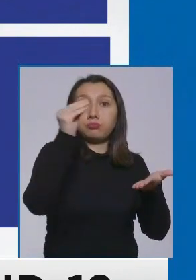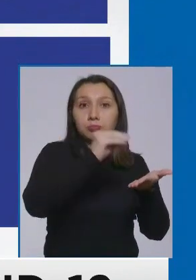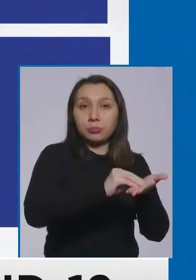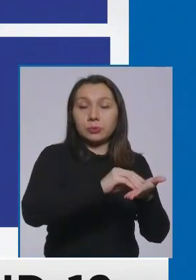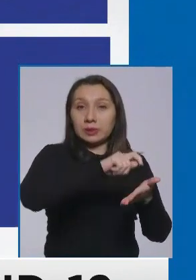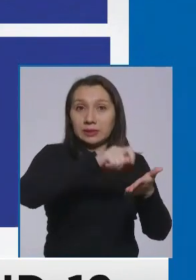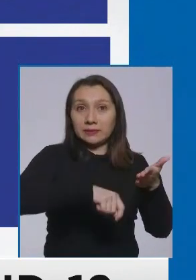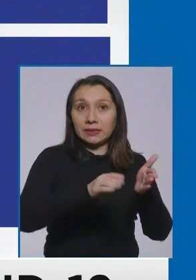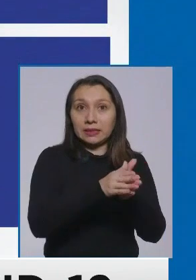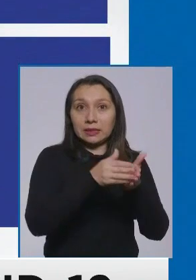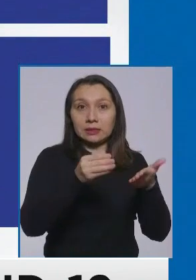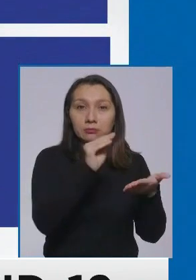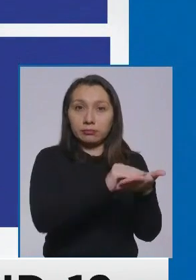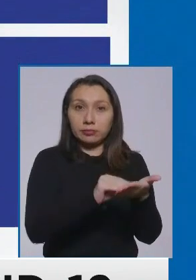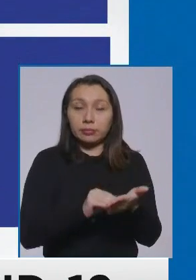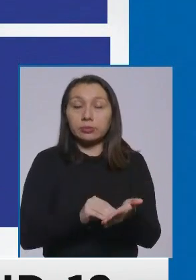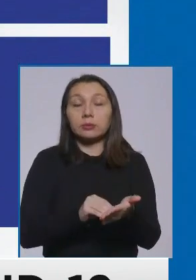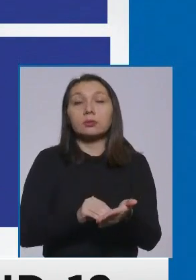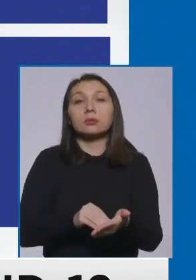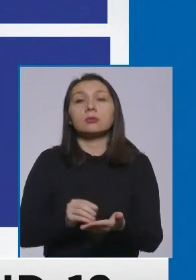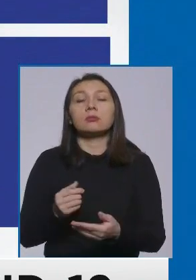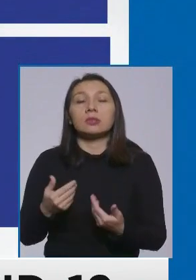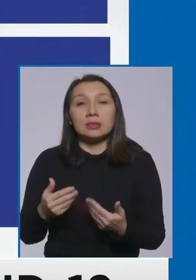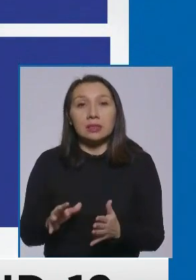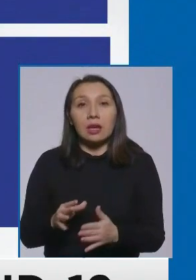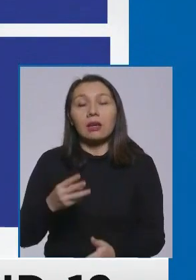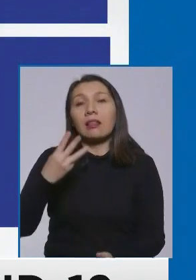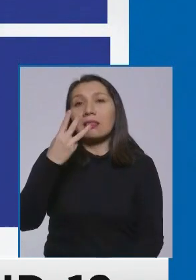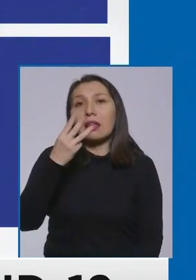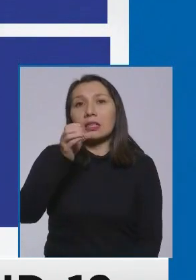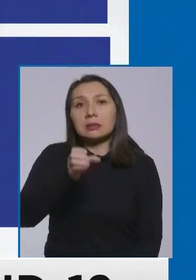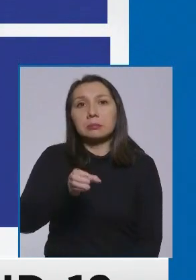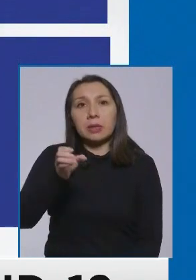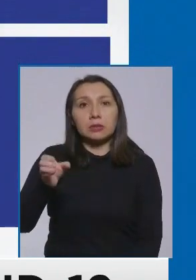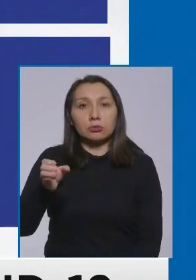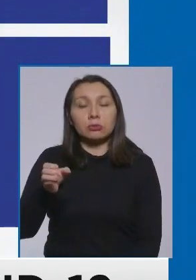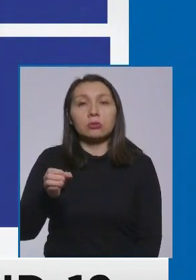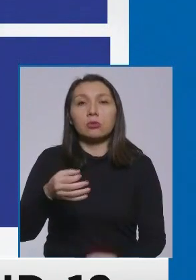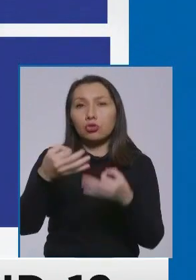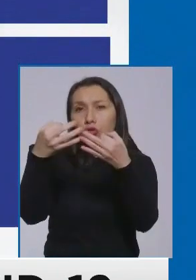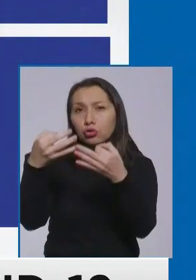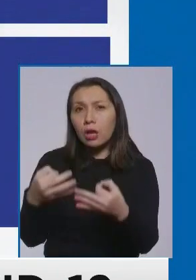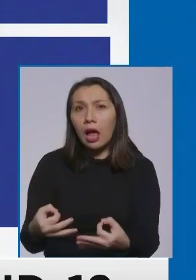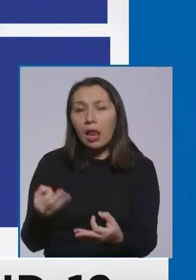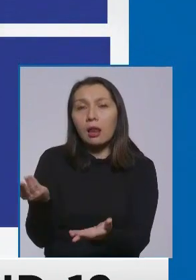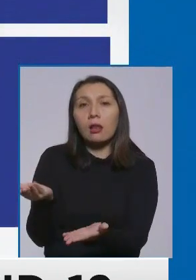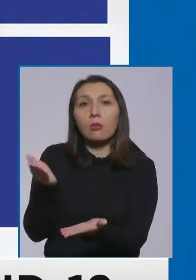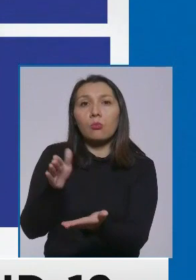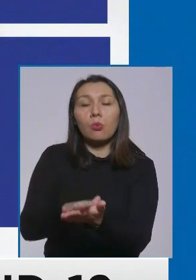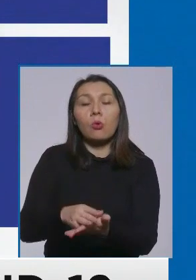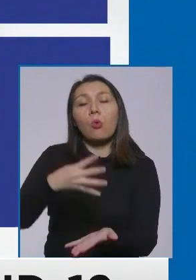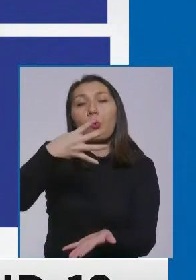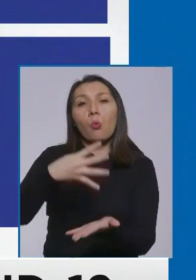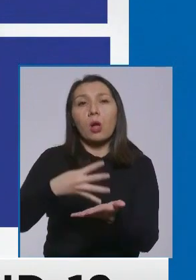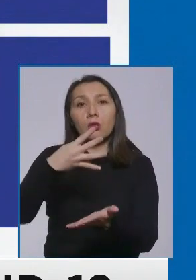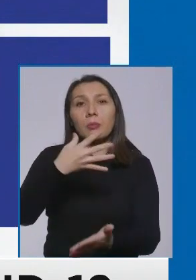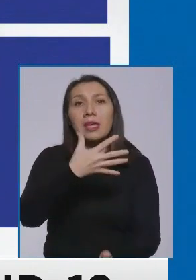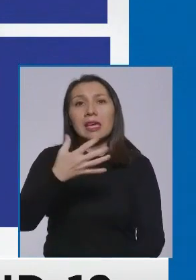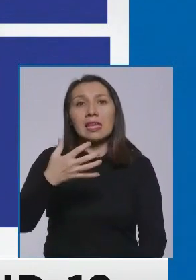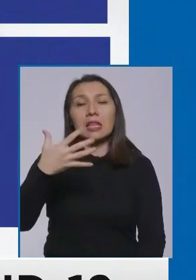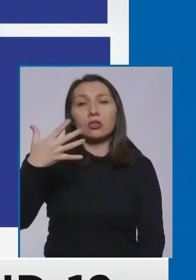en el registro civil se han inscrito tres personas la cual da un total de fallecidos de